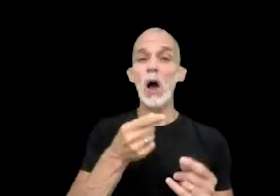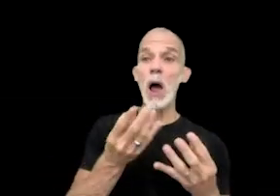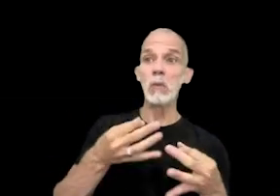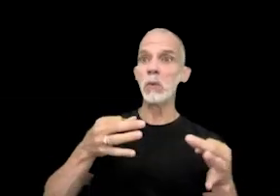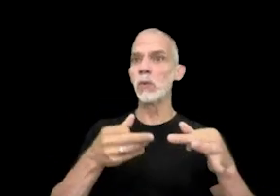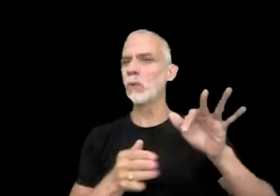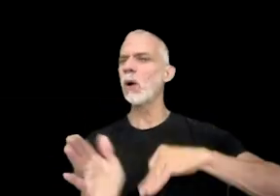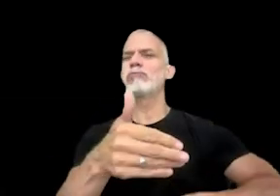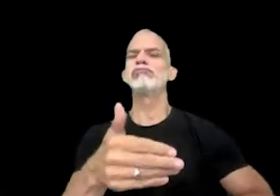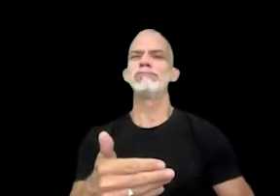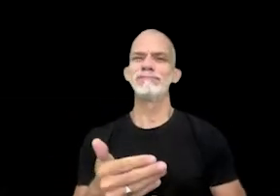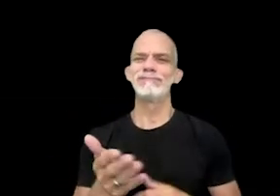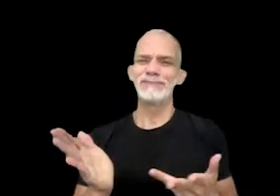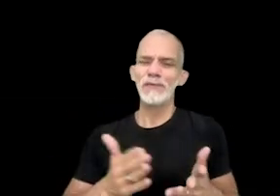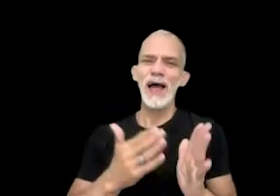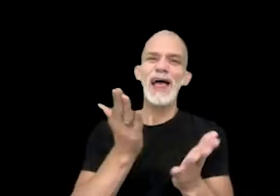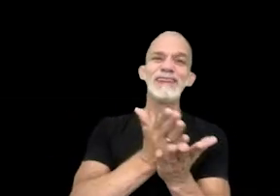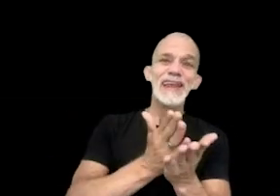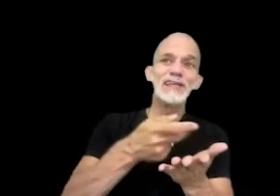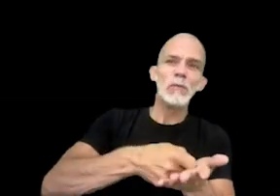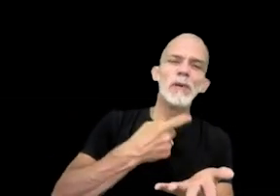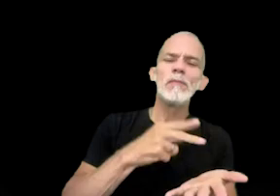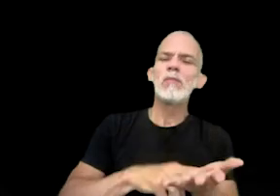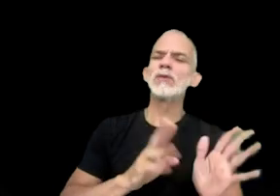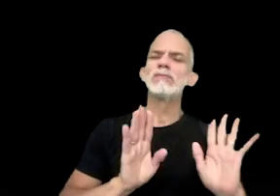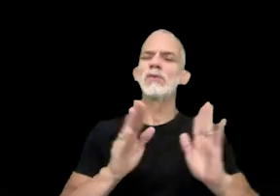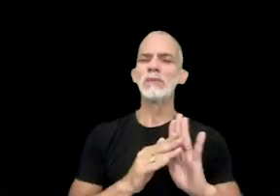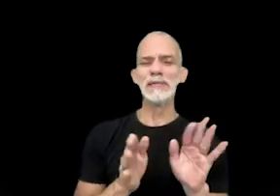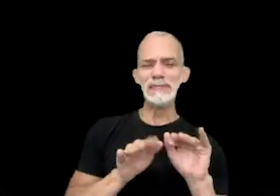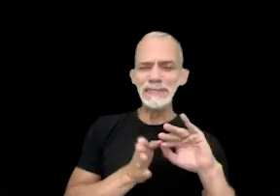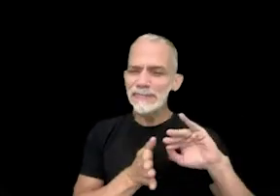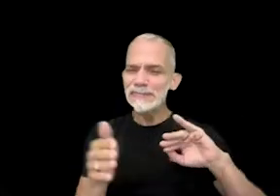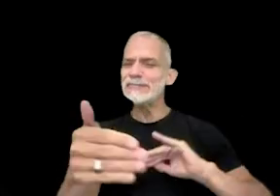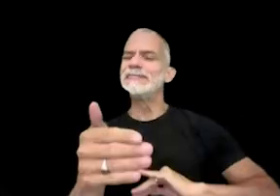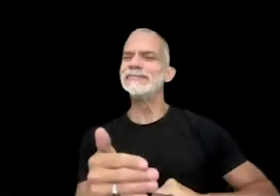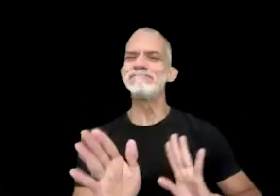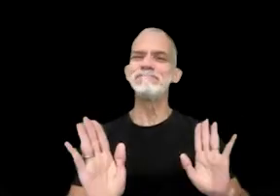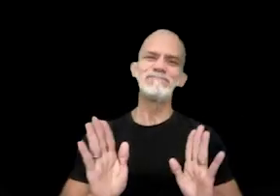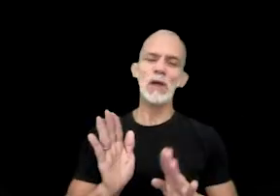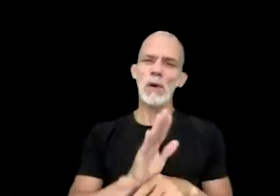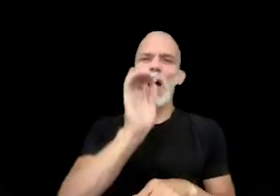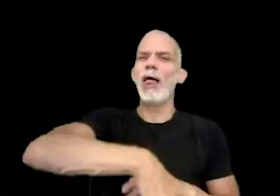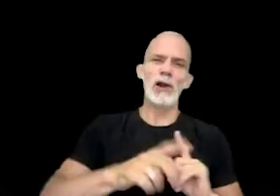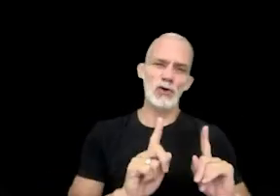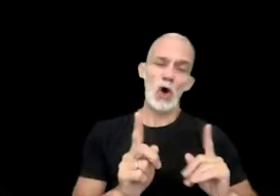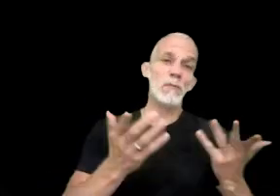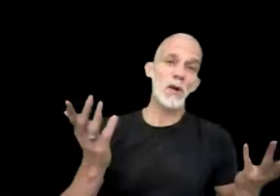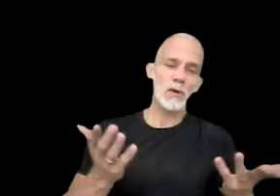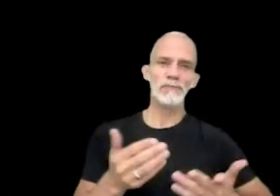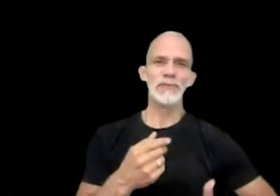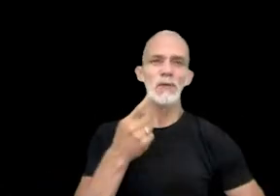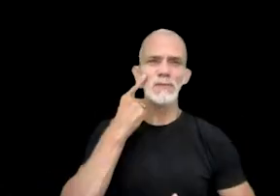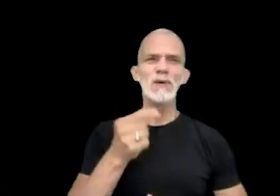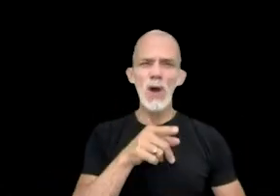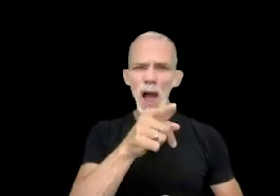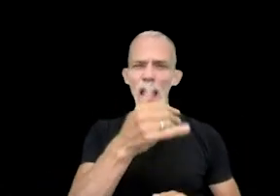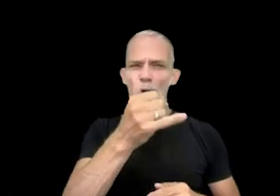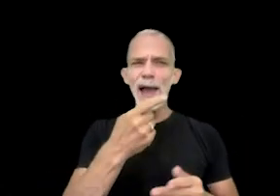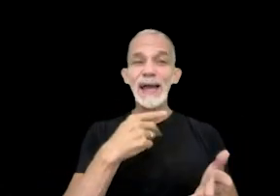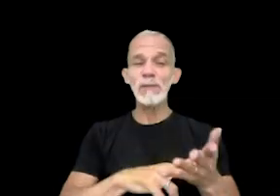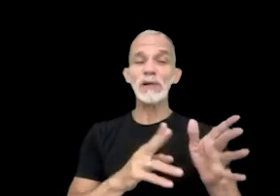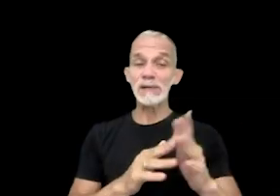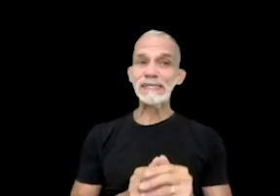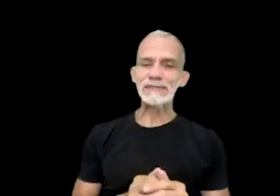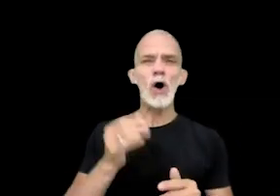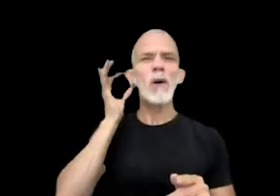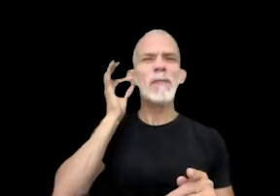el perfeccionamiento del hecho imponible, lo eludo, ¿no? Es como quien dice, vemos al Diego, lo veíamos al Diego haciendo la